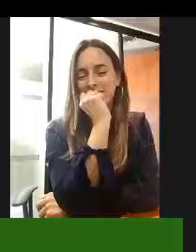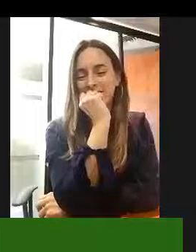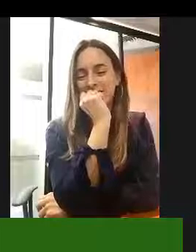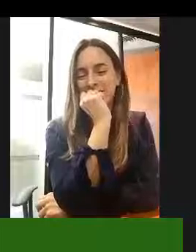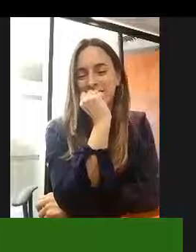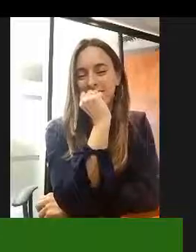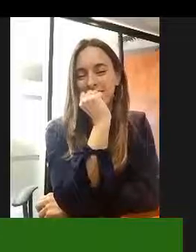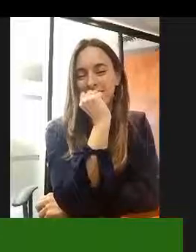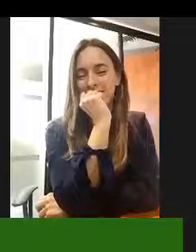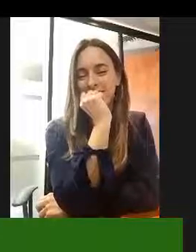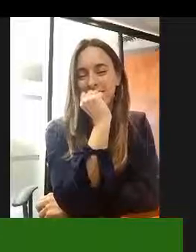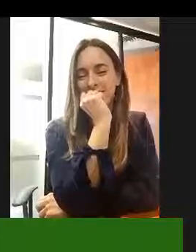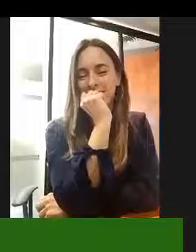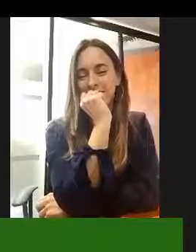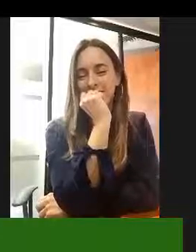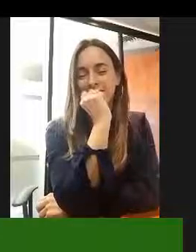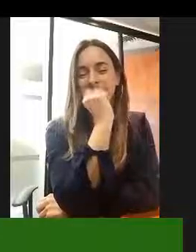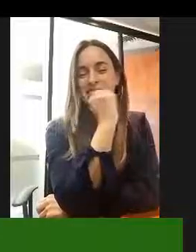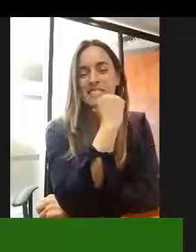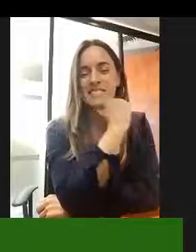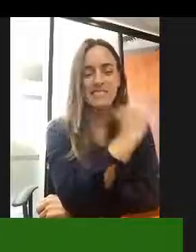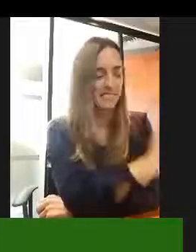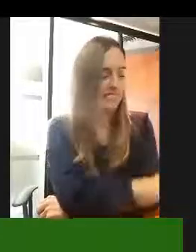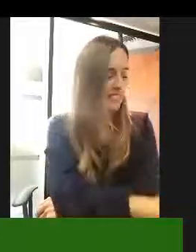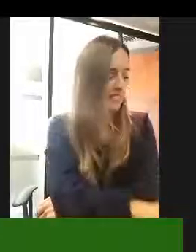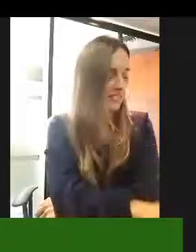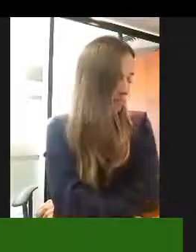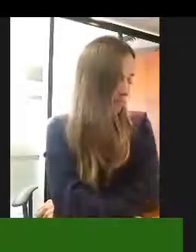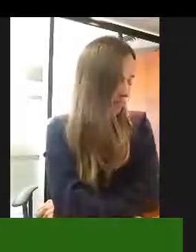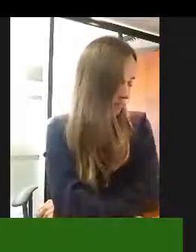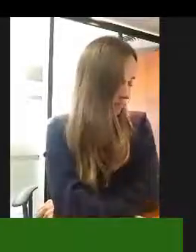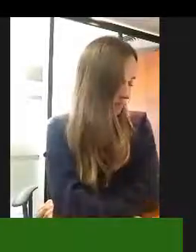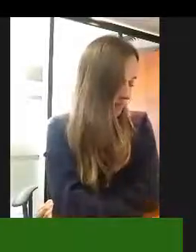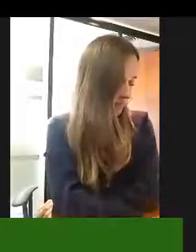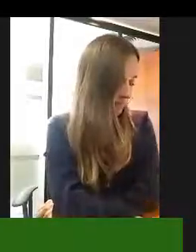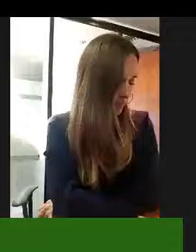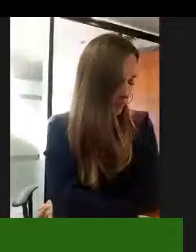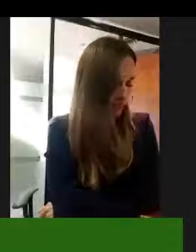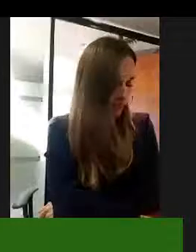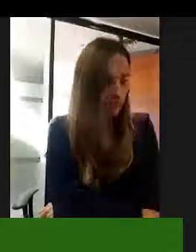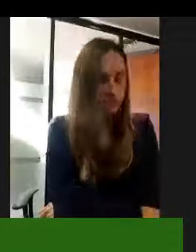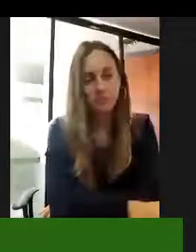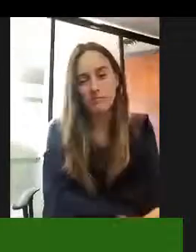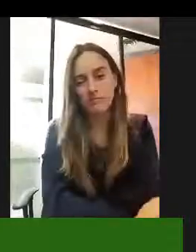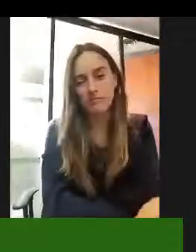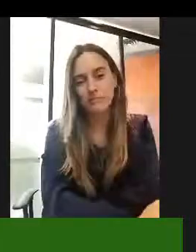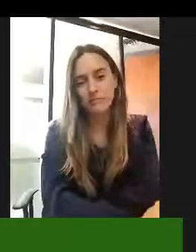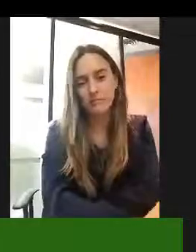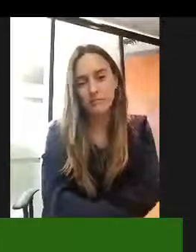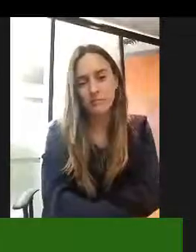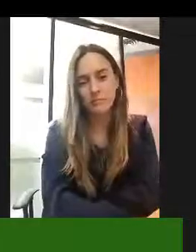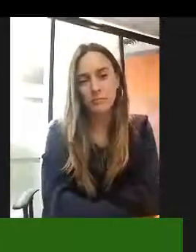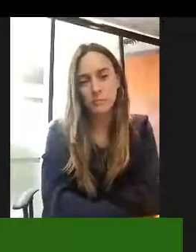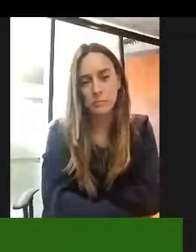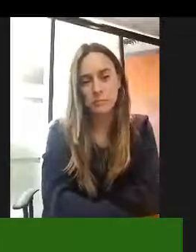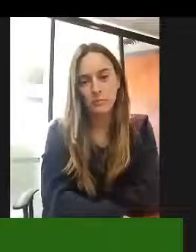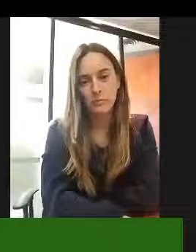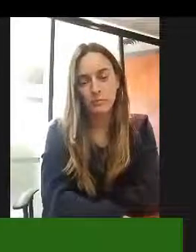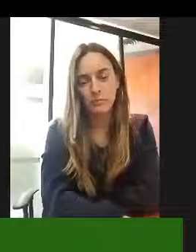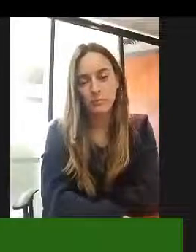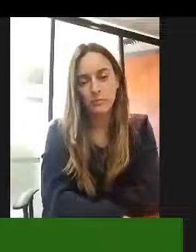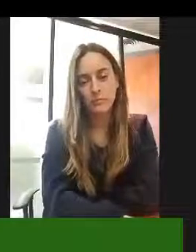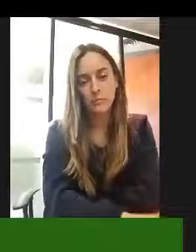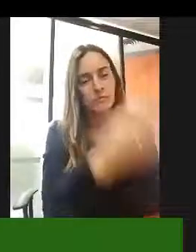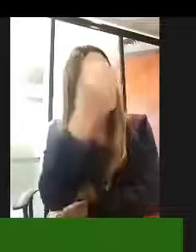Y me encantó la respuesta, me encantó. ¿Por qué? Porque me hizo replantear todas las cosas, estas pavadas que escriben los que escribimos